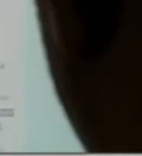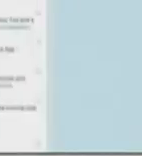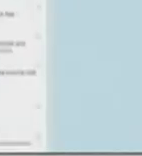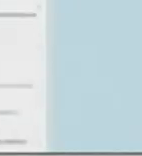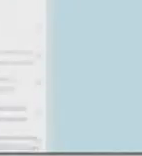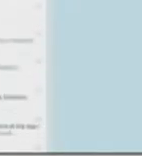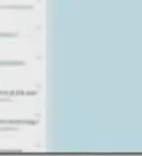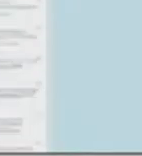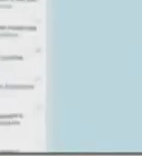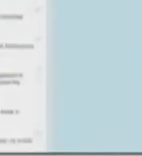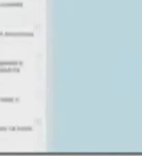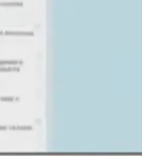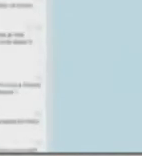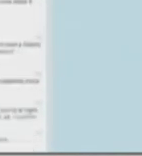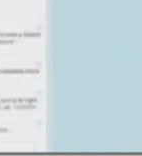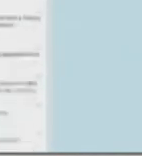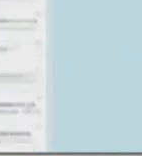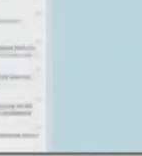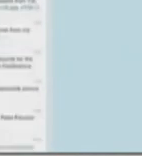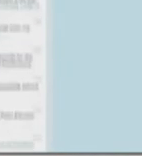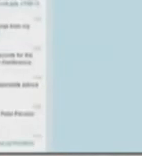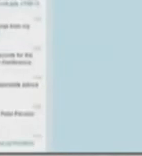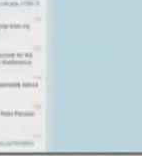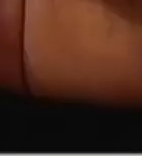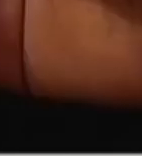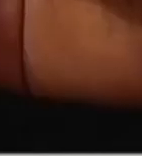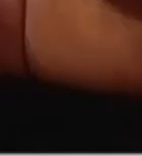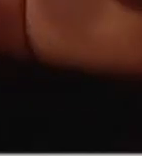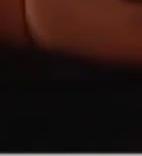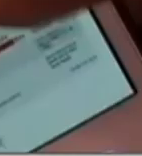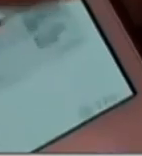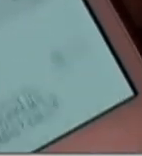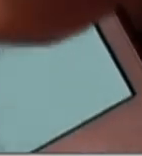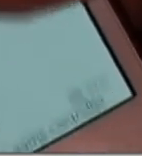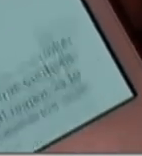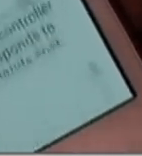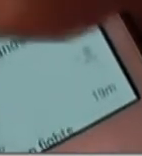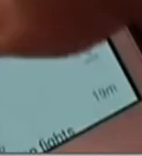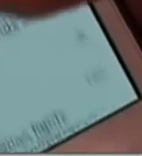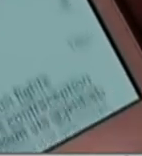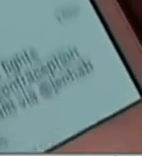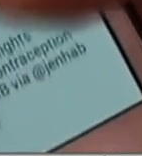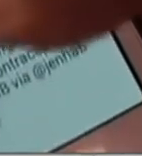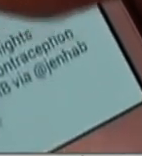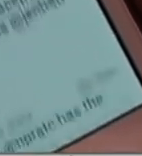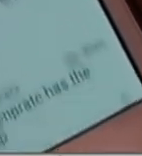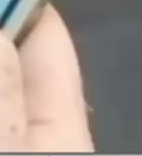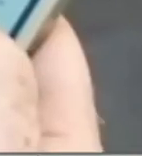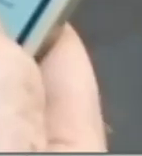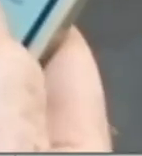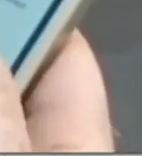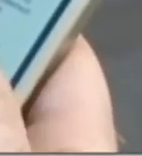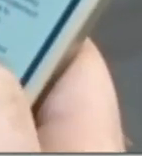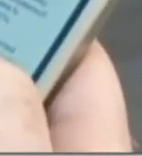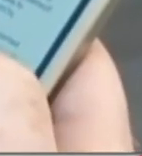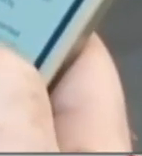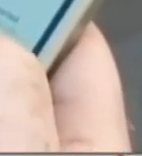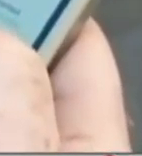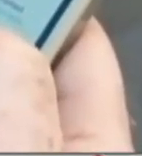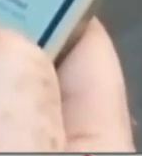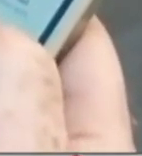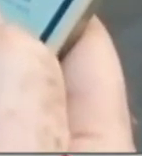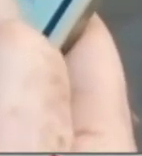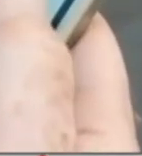17 millones de tweets que fueron enviados al Congreso de los Estados Unidos y recopilados por la Universidad de Sheffield.